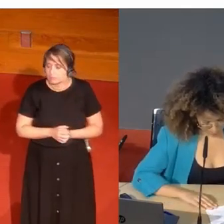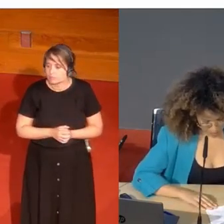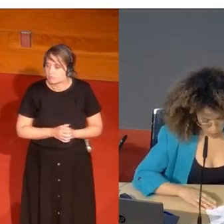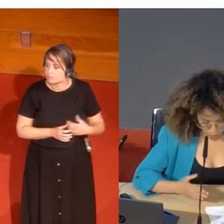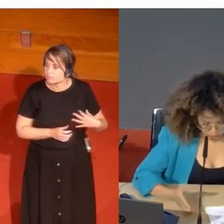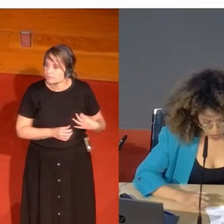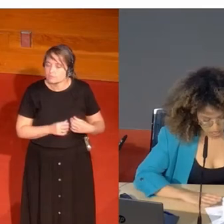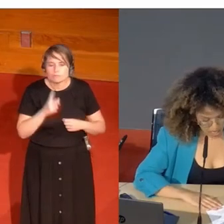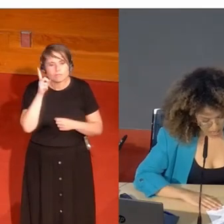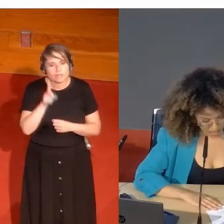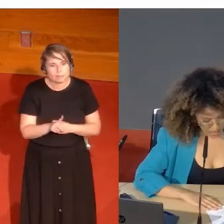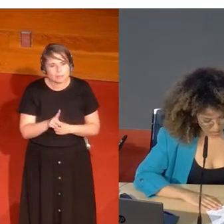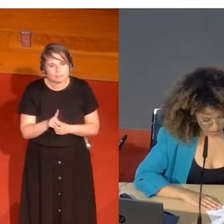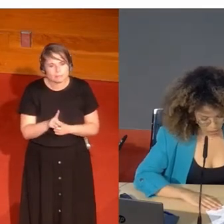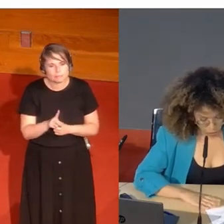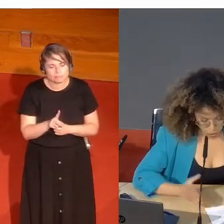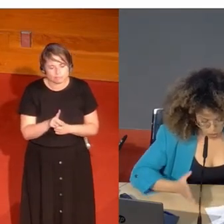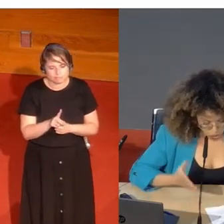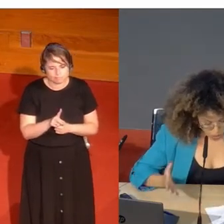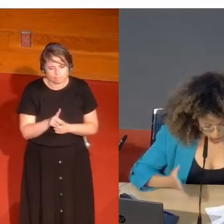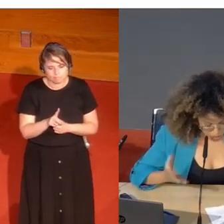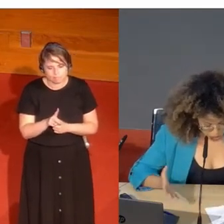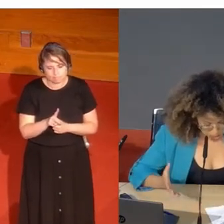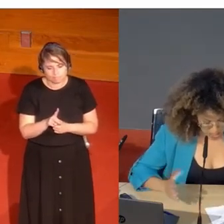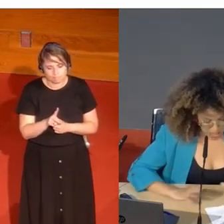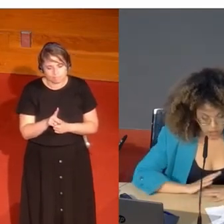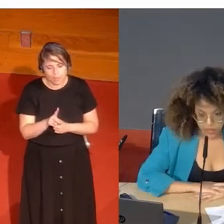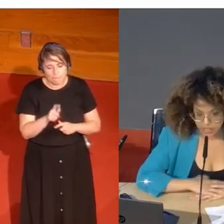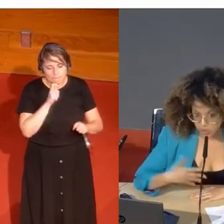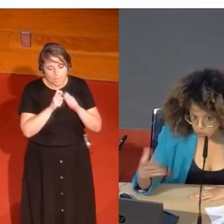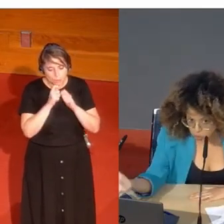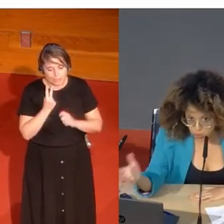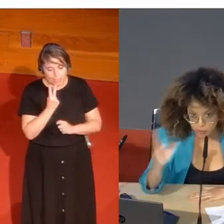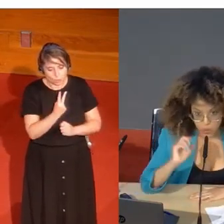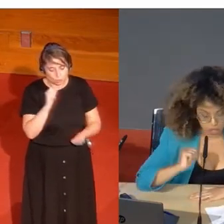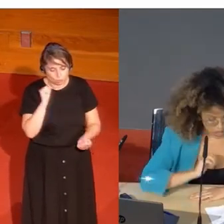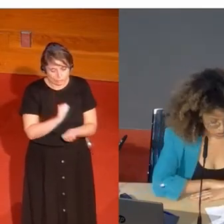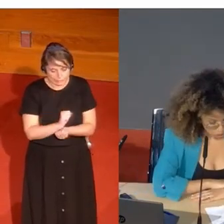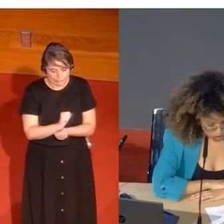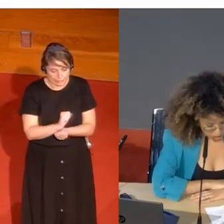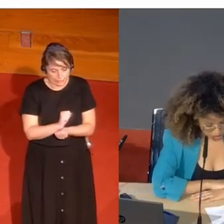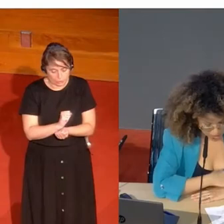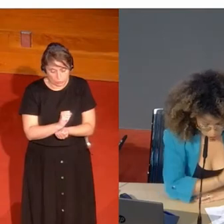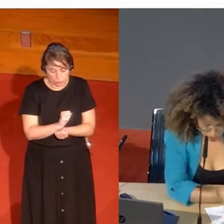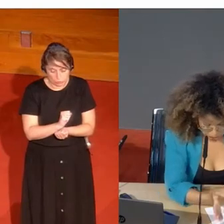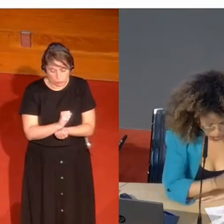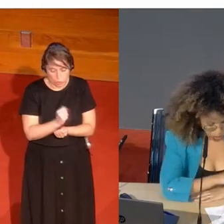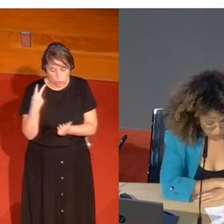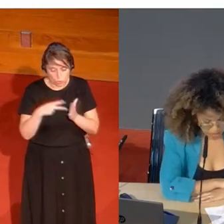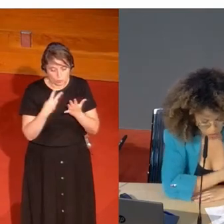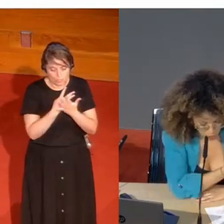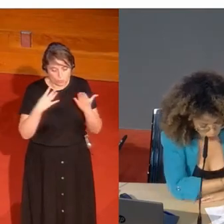e luego tenemos a a otro dos periodistas que han sido detenidos en los últimos dos desde